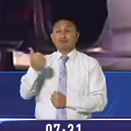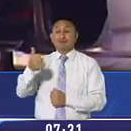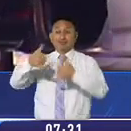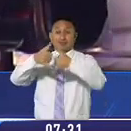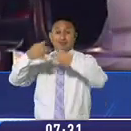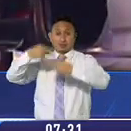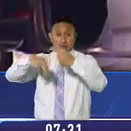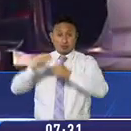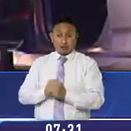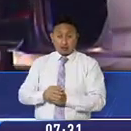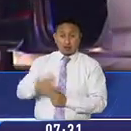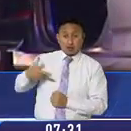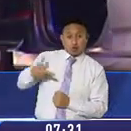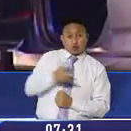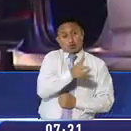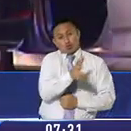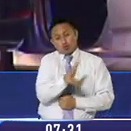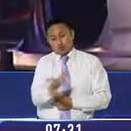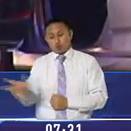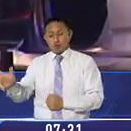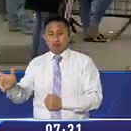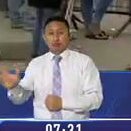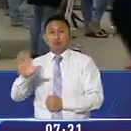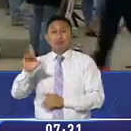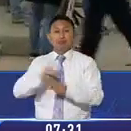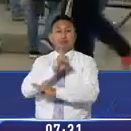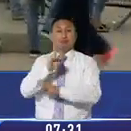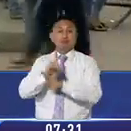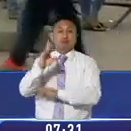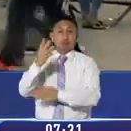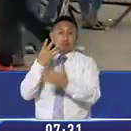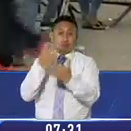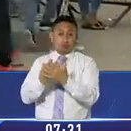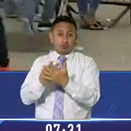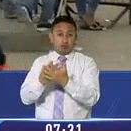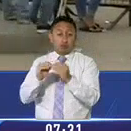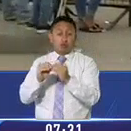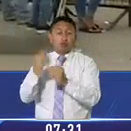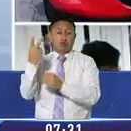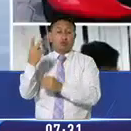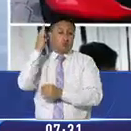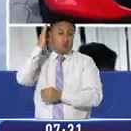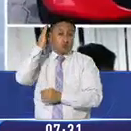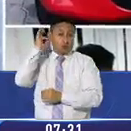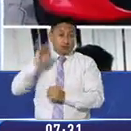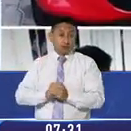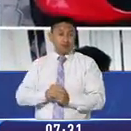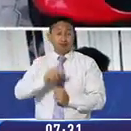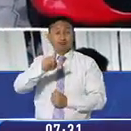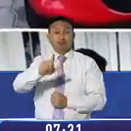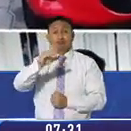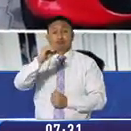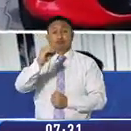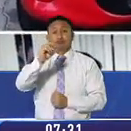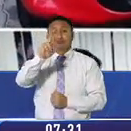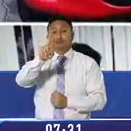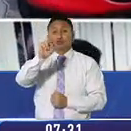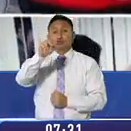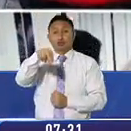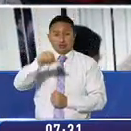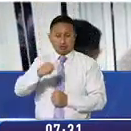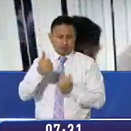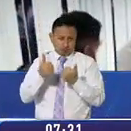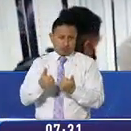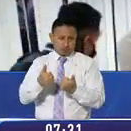paseo comercial. La directora del Centro de Privación de Libertad número 2 de Mujeres, Lorena Calderón León, resultó ilesa. Pero